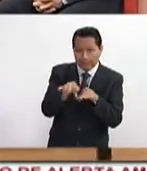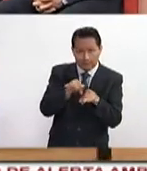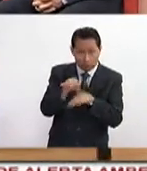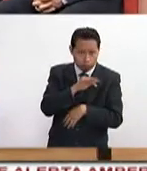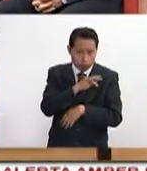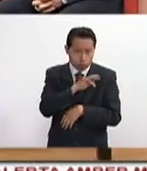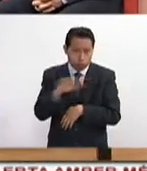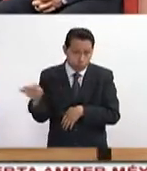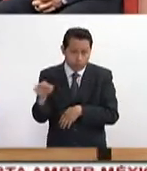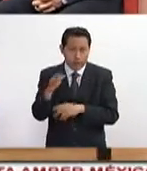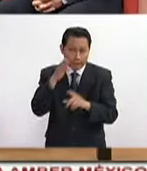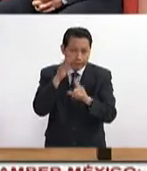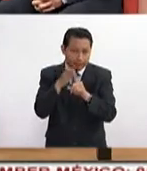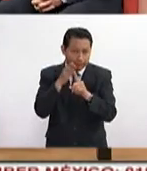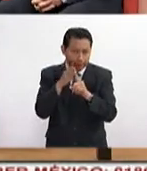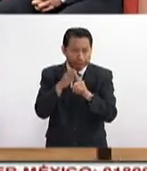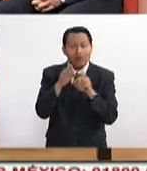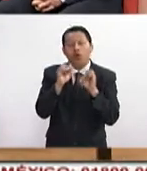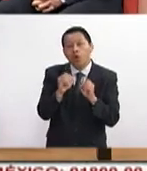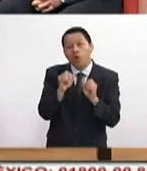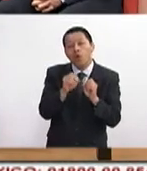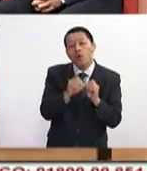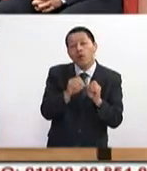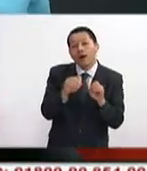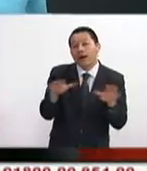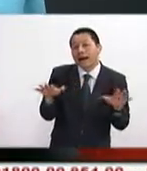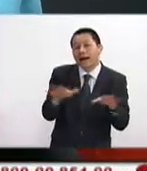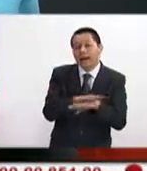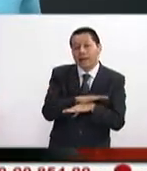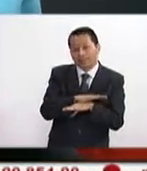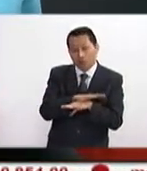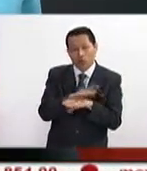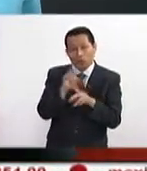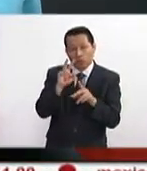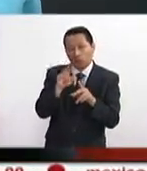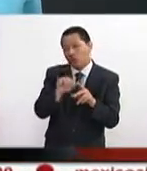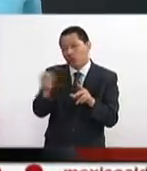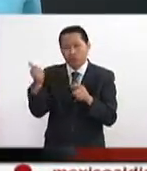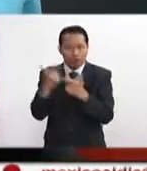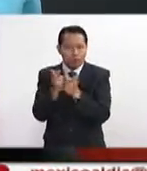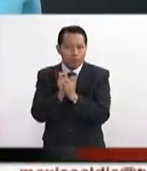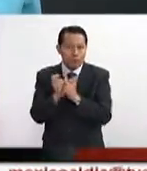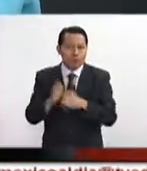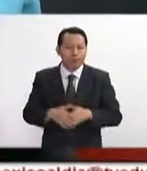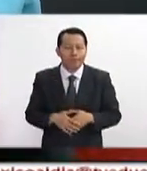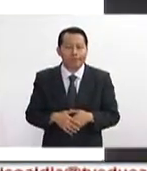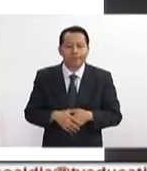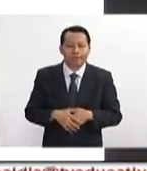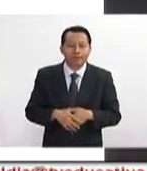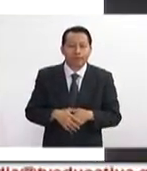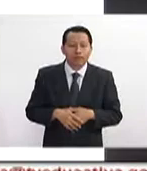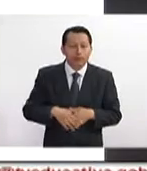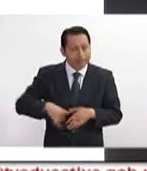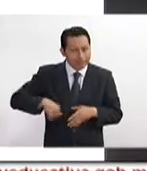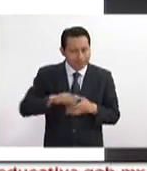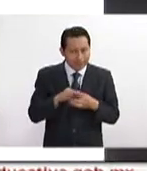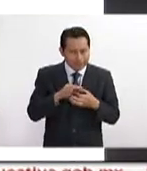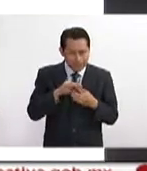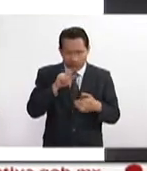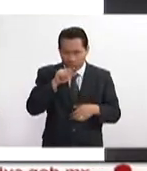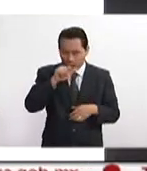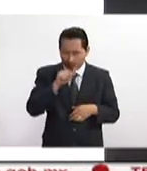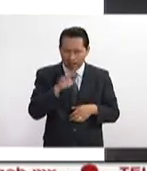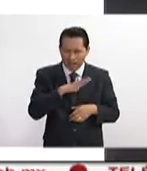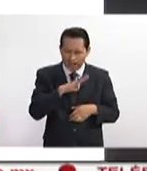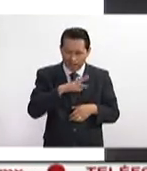tendría todavía la preferencia o habría a lo mejor un cambio de perspectiva? Pues según los sondeos, como mencionaba, Lula iba